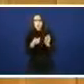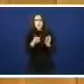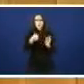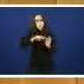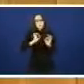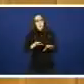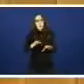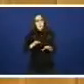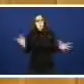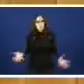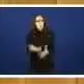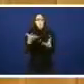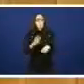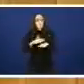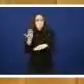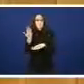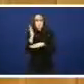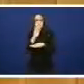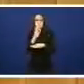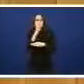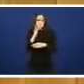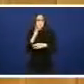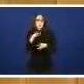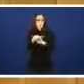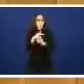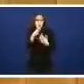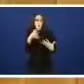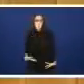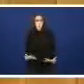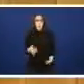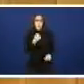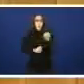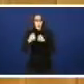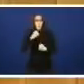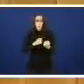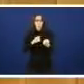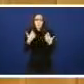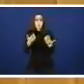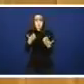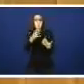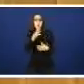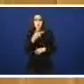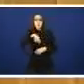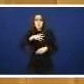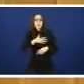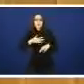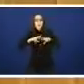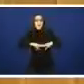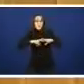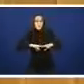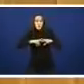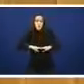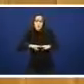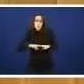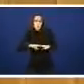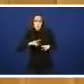motivo que impulsa a súa presentación a situación económica na que nos atopamos. De ahí que se contemple a revisión das mesmas no prazo de dous